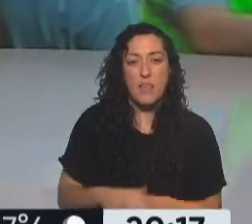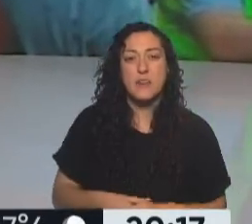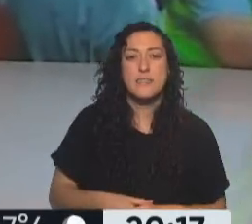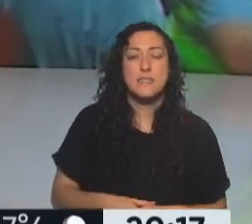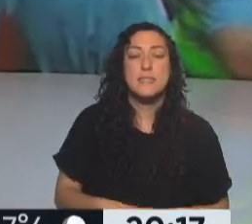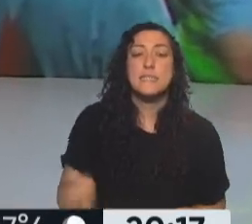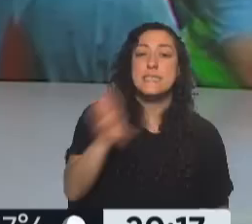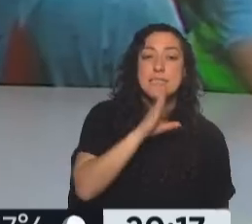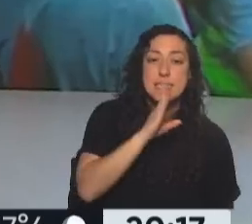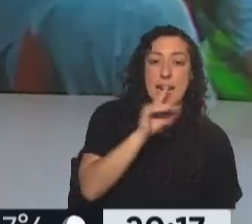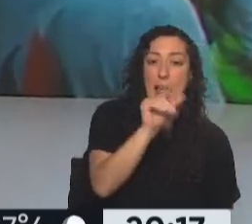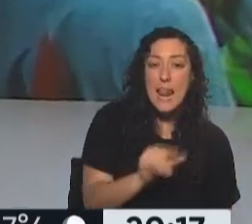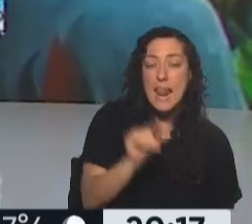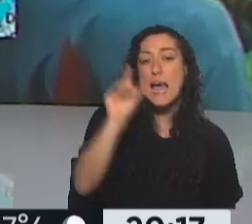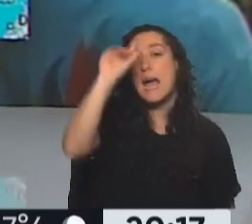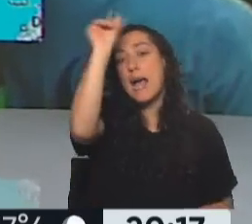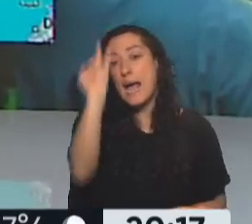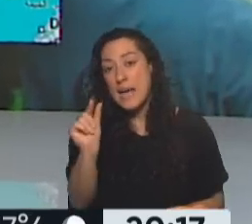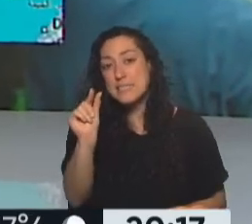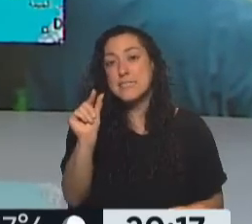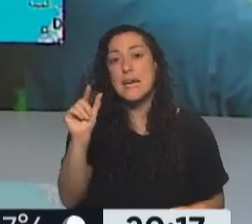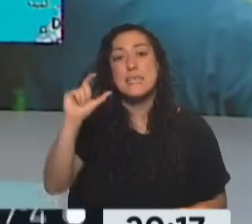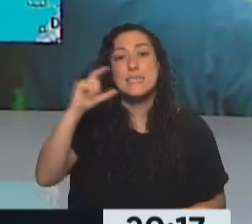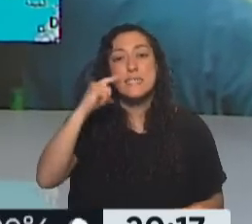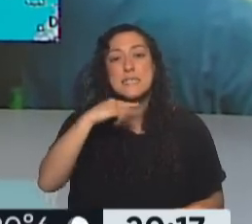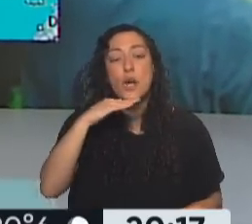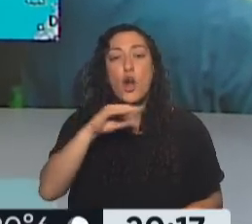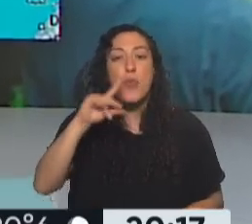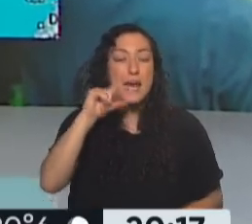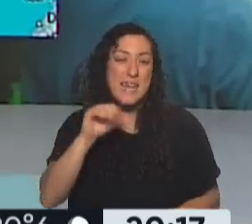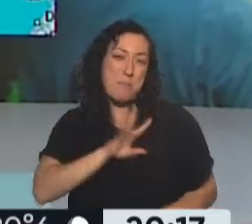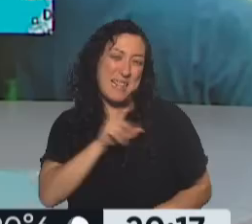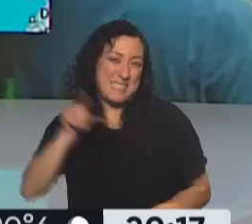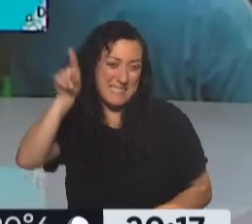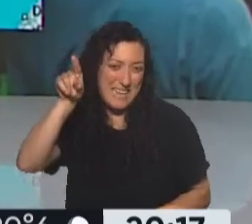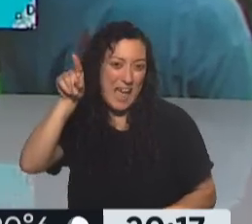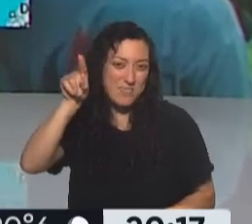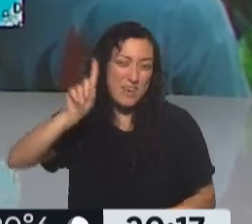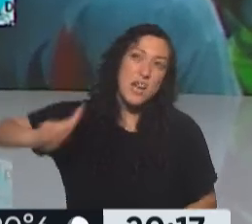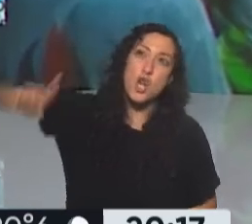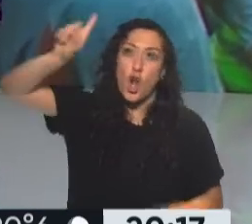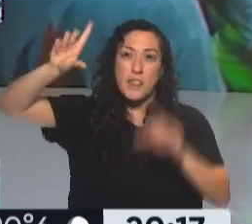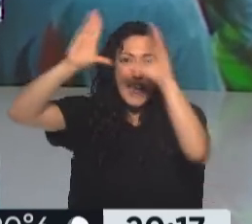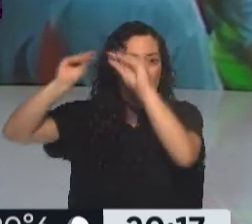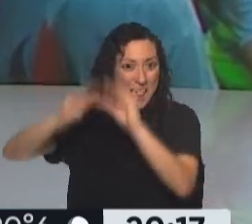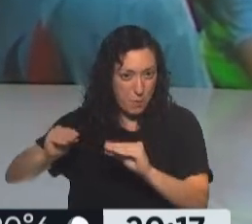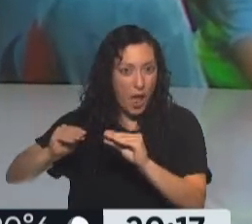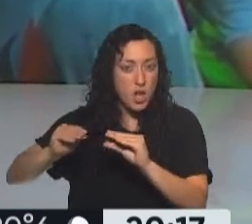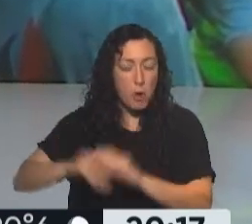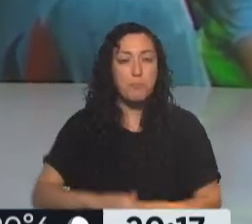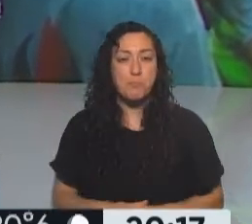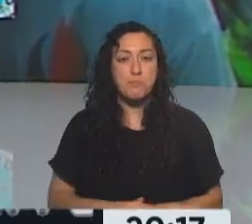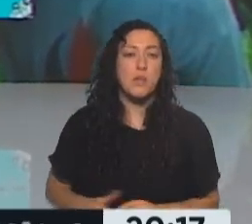Israel, como lo contábamos, la Franja de Gaza, lo que es Cisjordania, que es Palestina, y al norte el Líbano, ¿no? Para ubicarlo